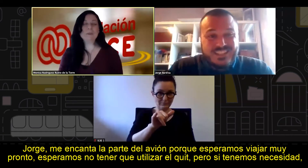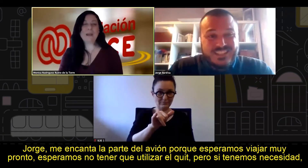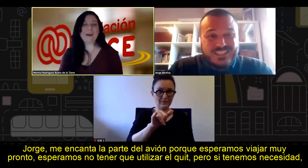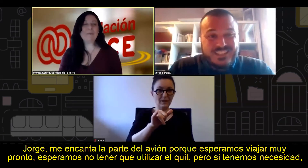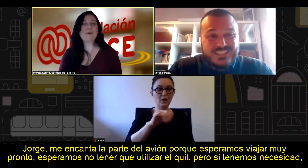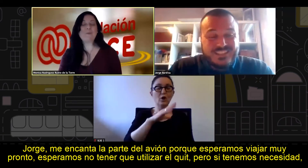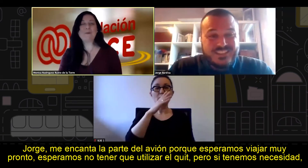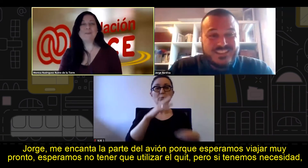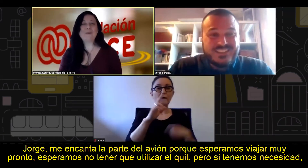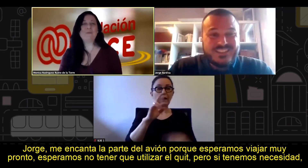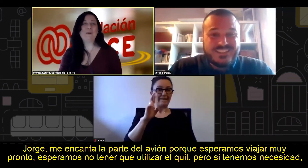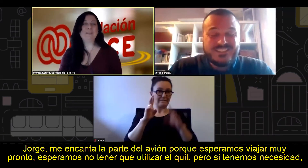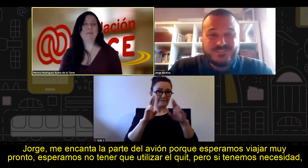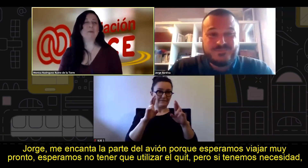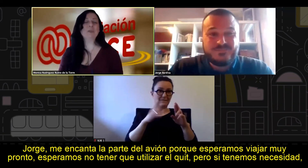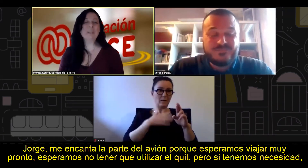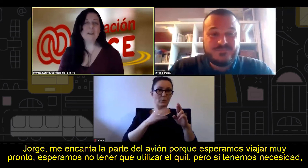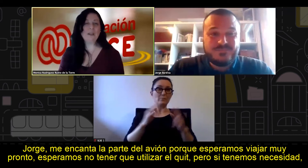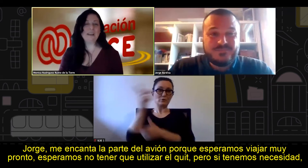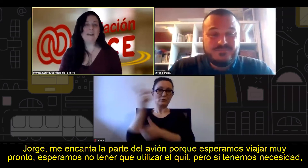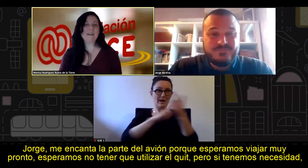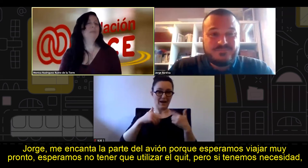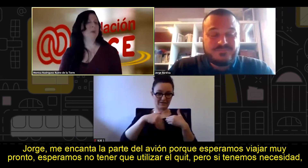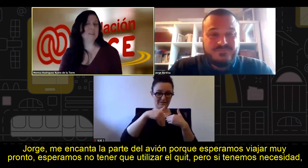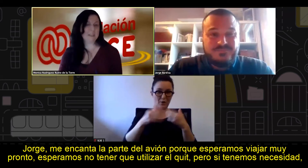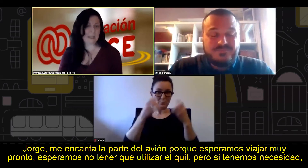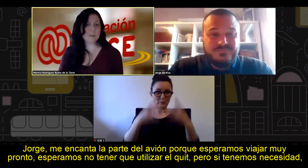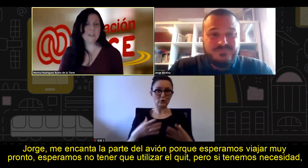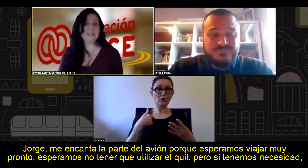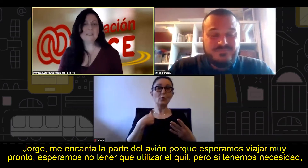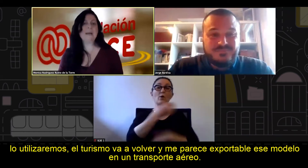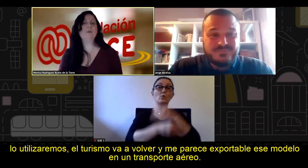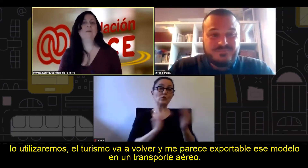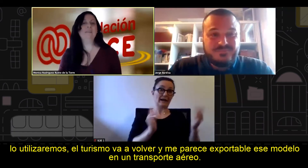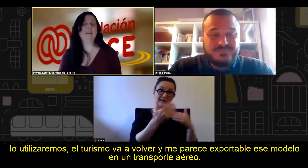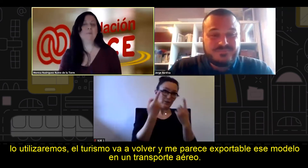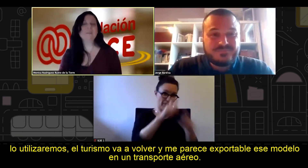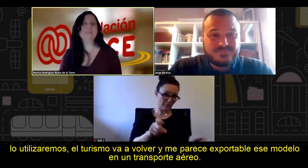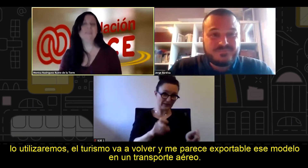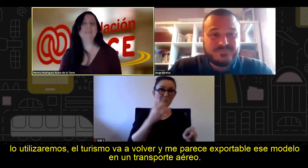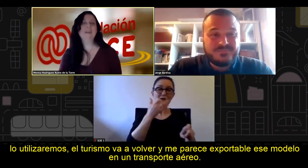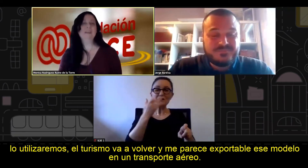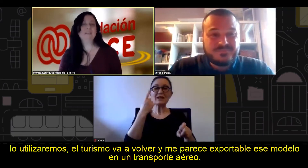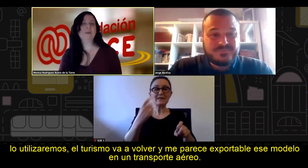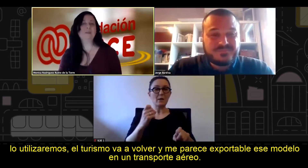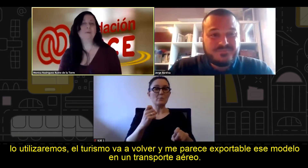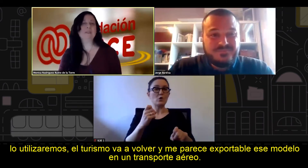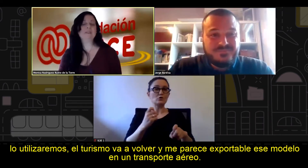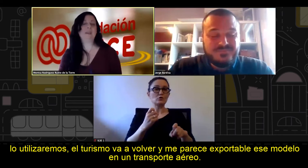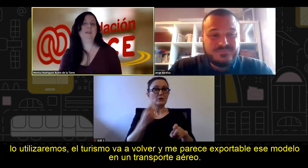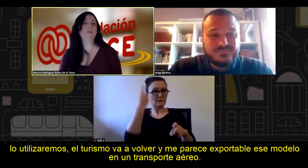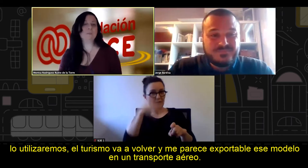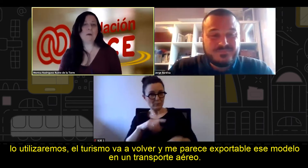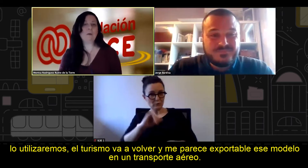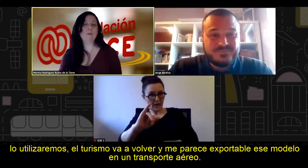esperemos viajar muy pronto, esperemos no tener que utilizar el kit, pero si tenemos necesidad lo utilizaremos y sobre todo pues que